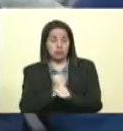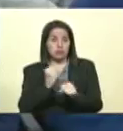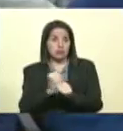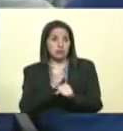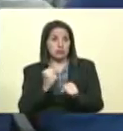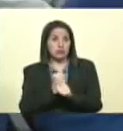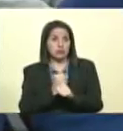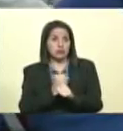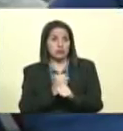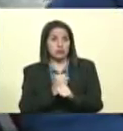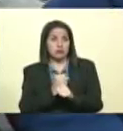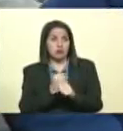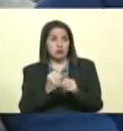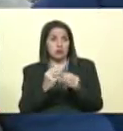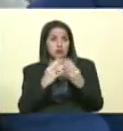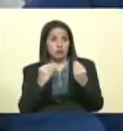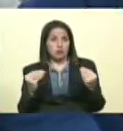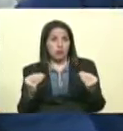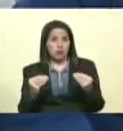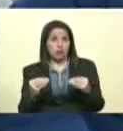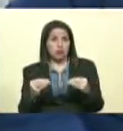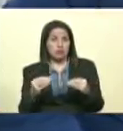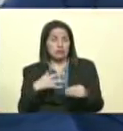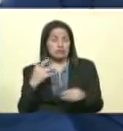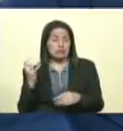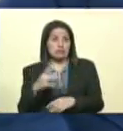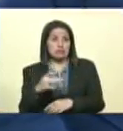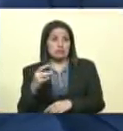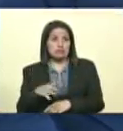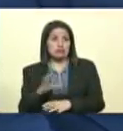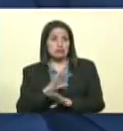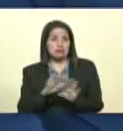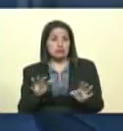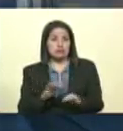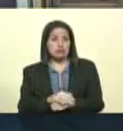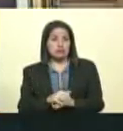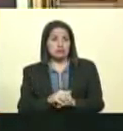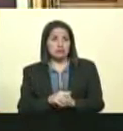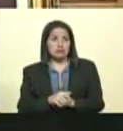todos esos sindicalistas, bueno, lamentablemente,